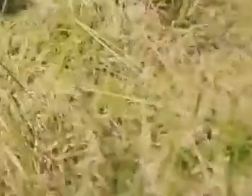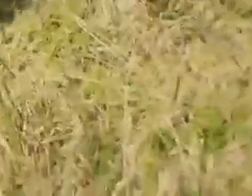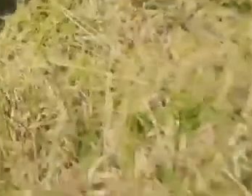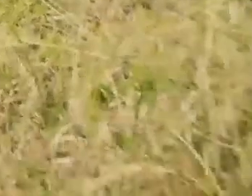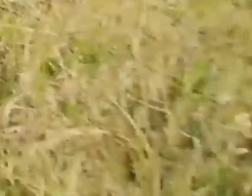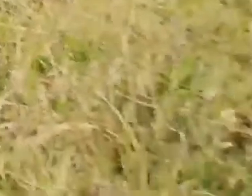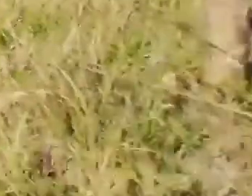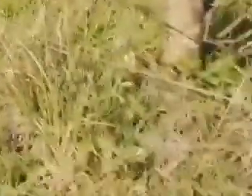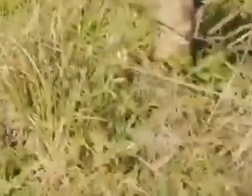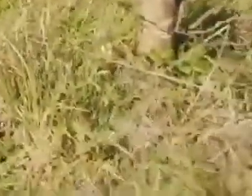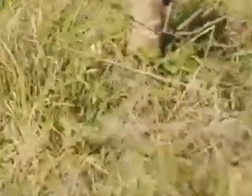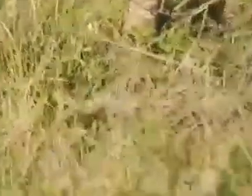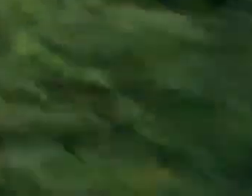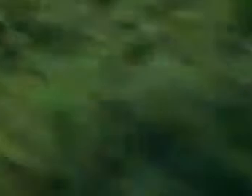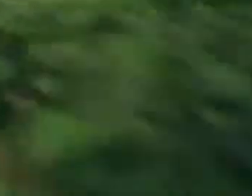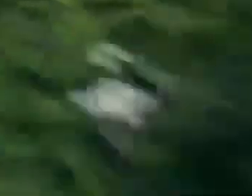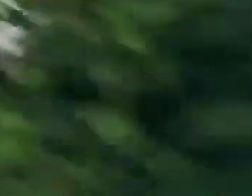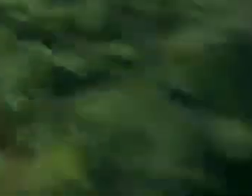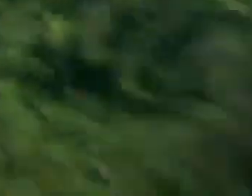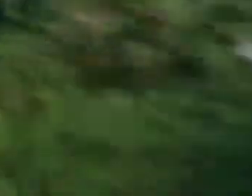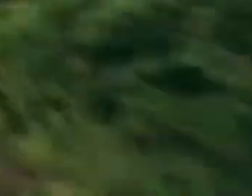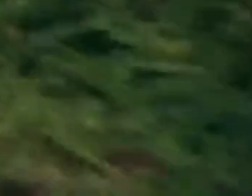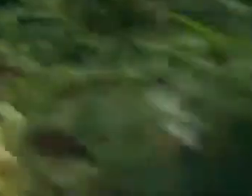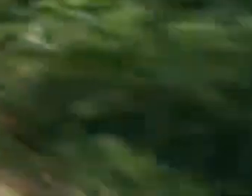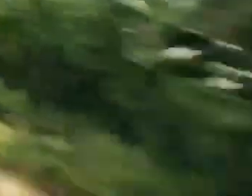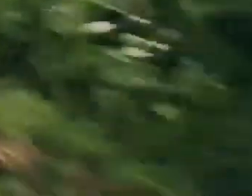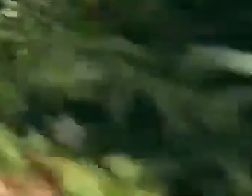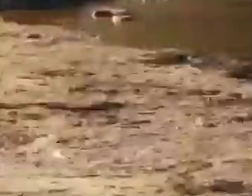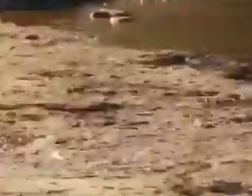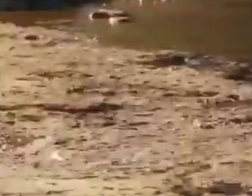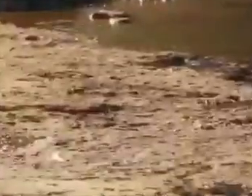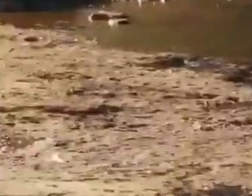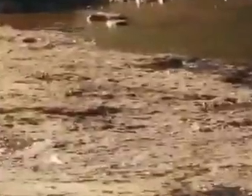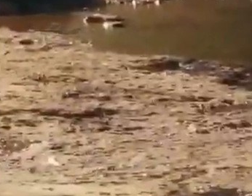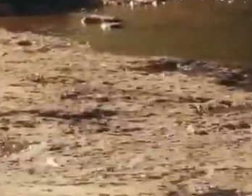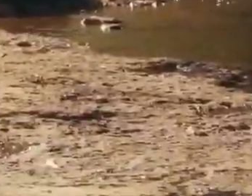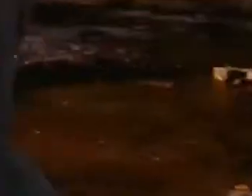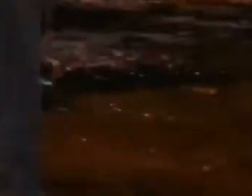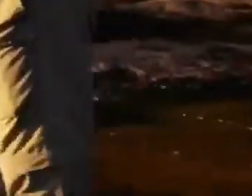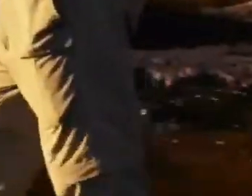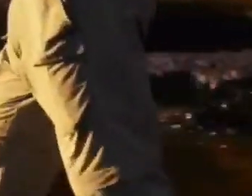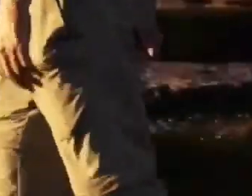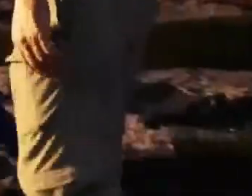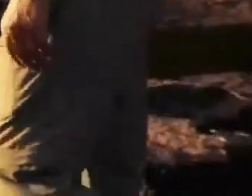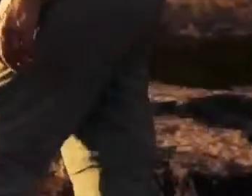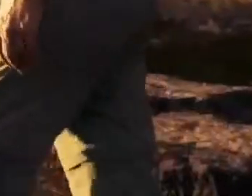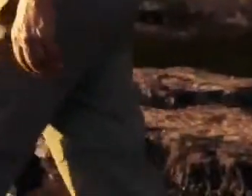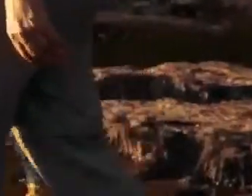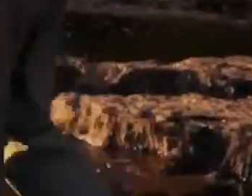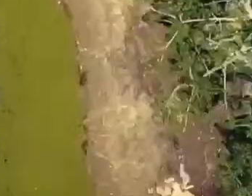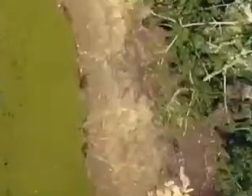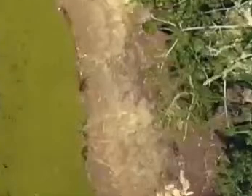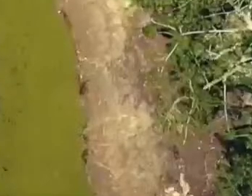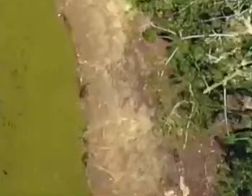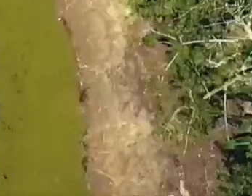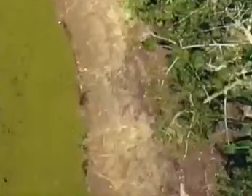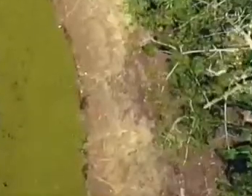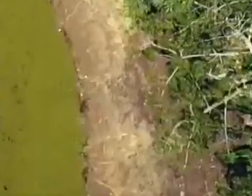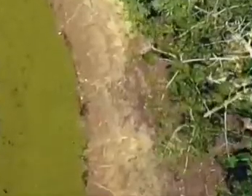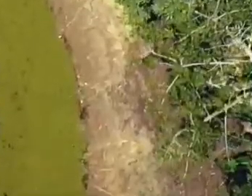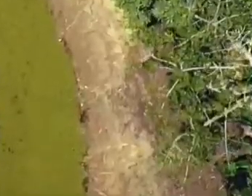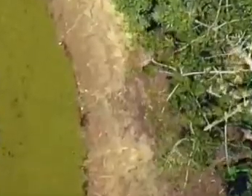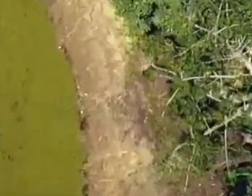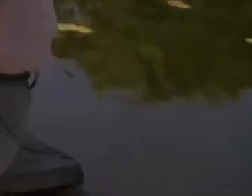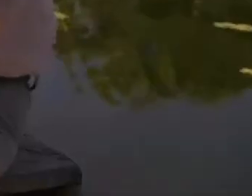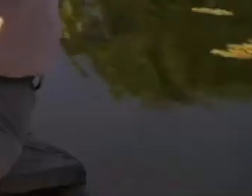Hay muchas cosas que hablar, hay muchas cosas que cuidar, hay muchas cosas que unir. Y esto es bueno, que las dos experiencias que